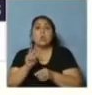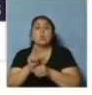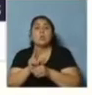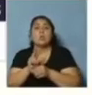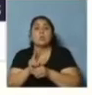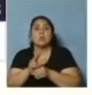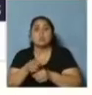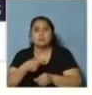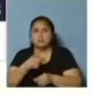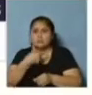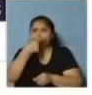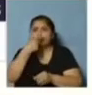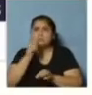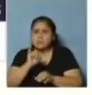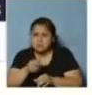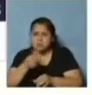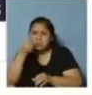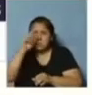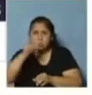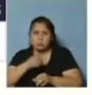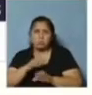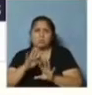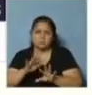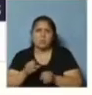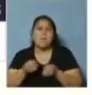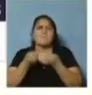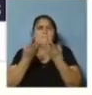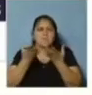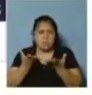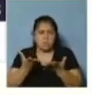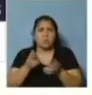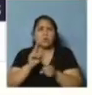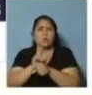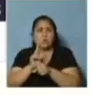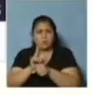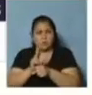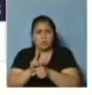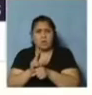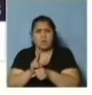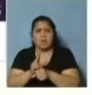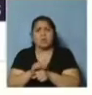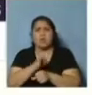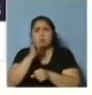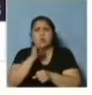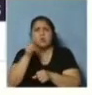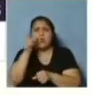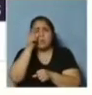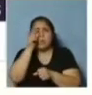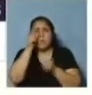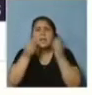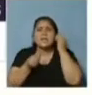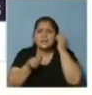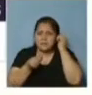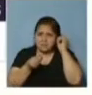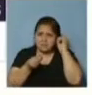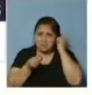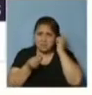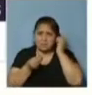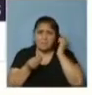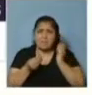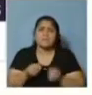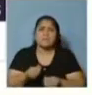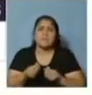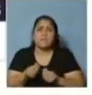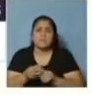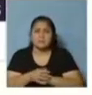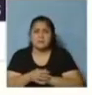temperatura, los niños se recuperan mejor. Por último, la recomendación para los padres, sobre todo. La recomendación para los padres, sobre todo,